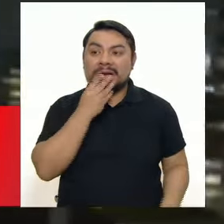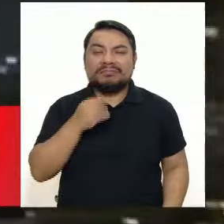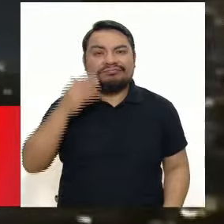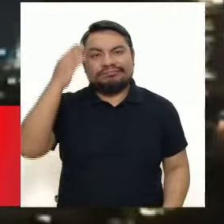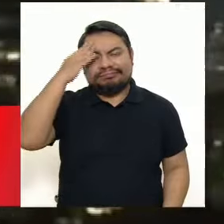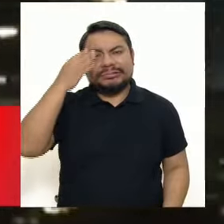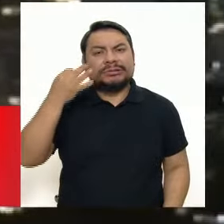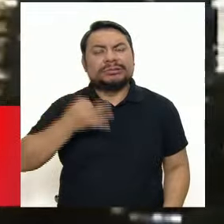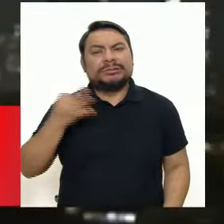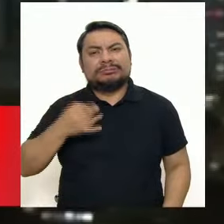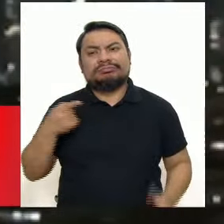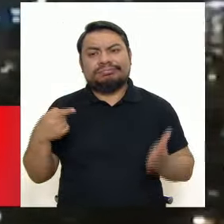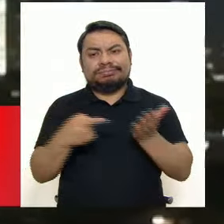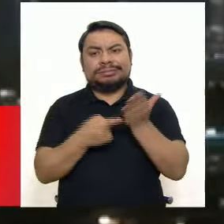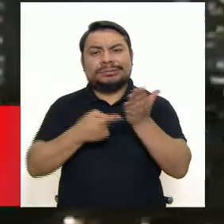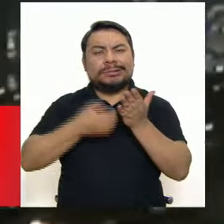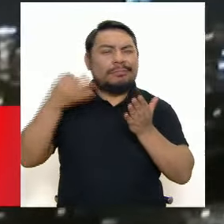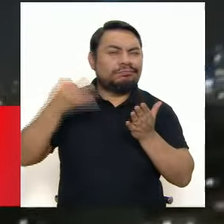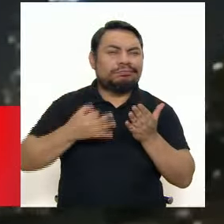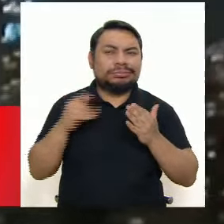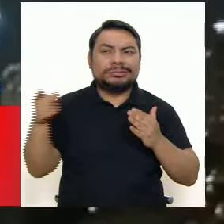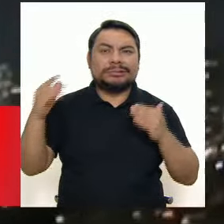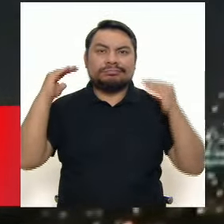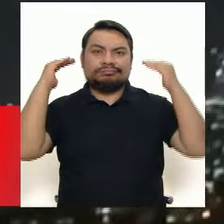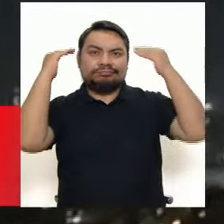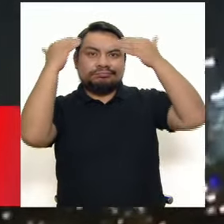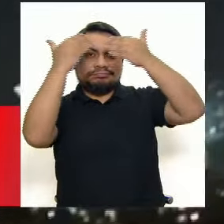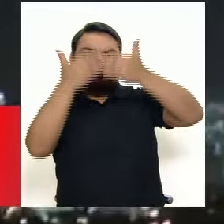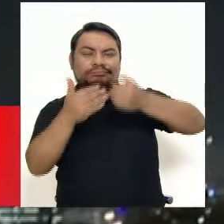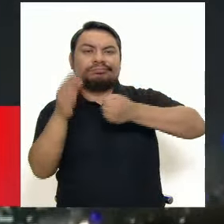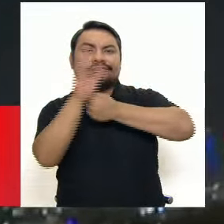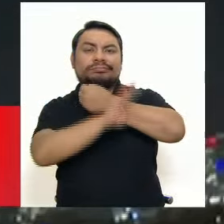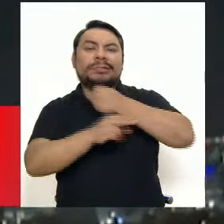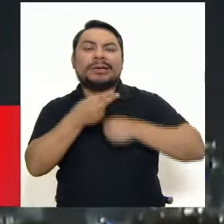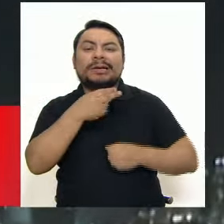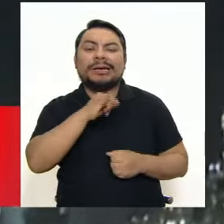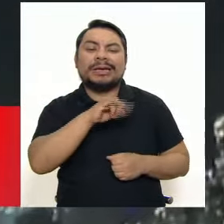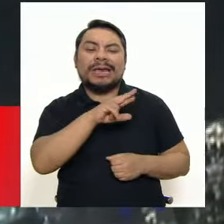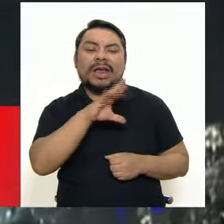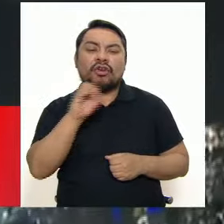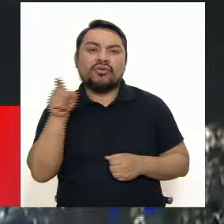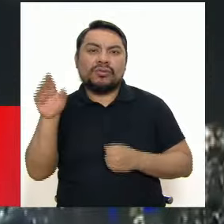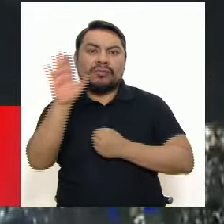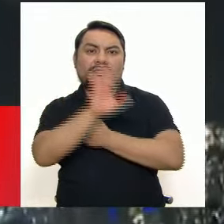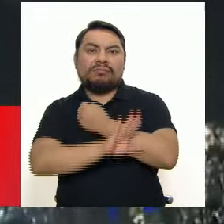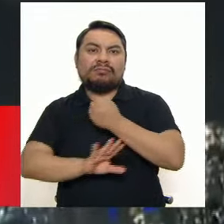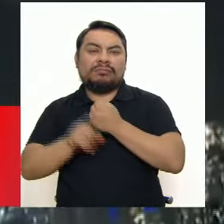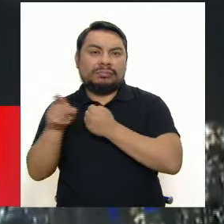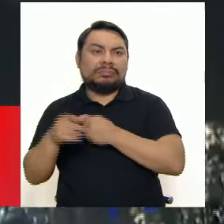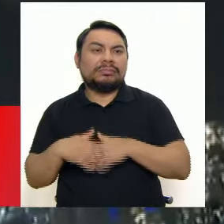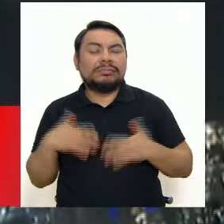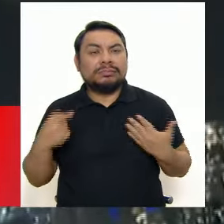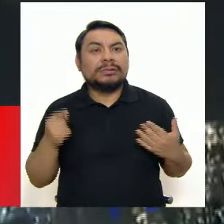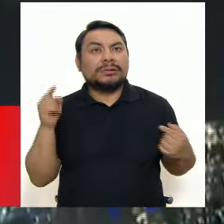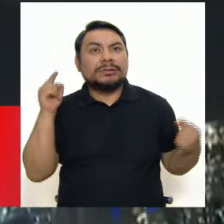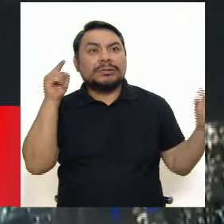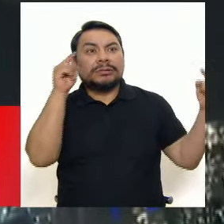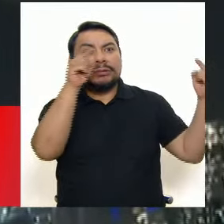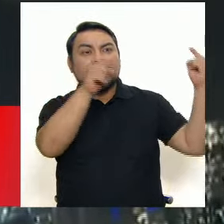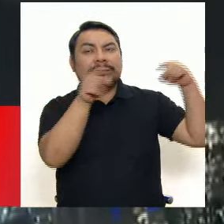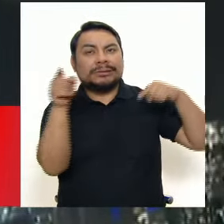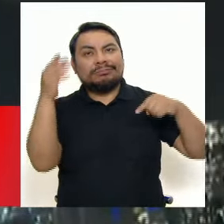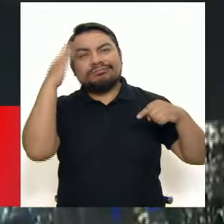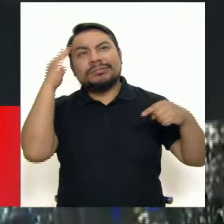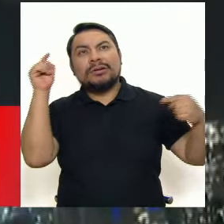seguridad más sofisticados, que se llama la cúpula de hierro, y que permite justamente interceptar a los misiles